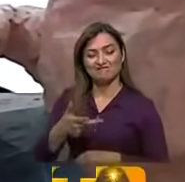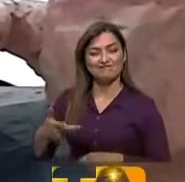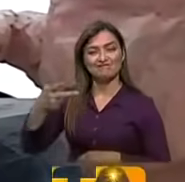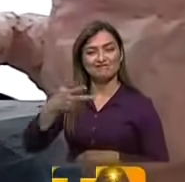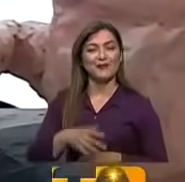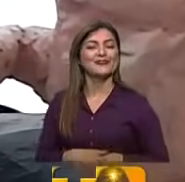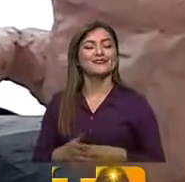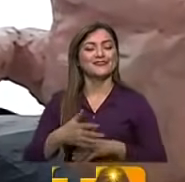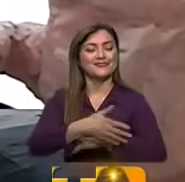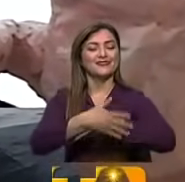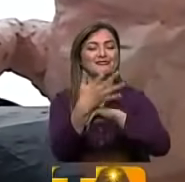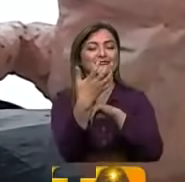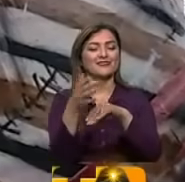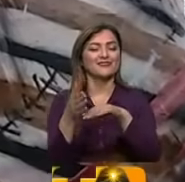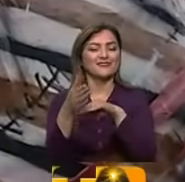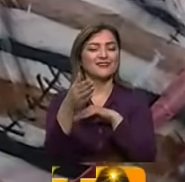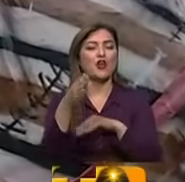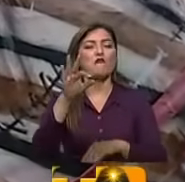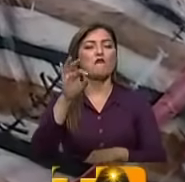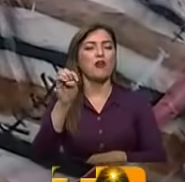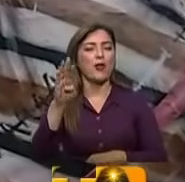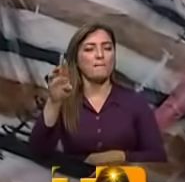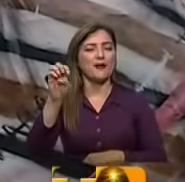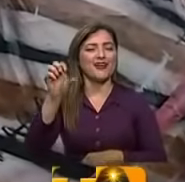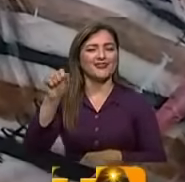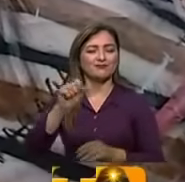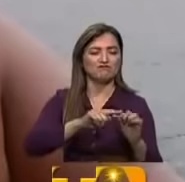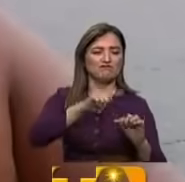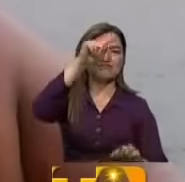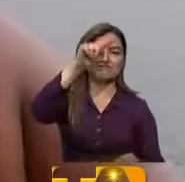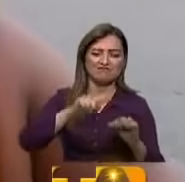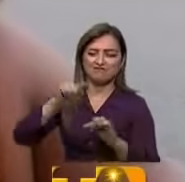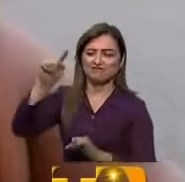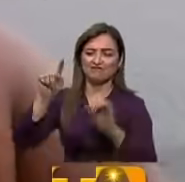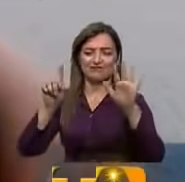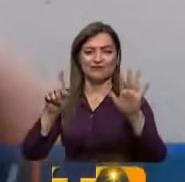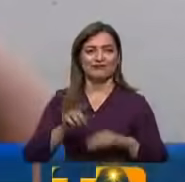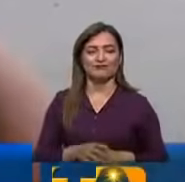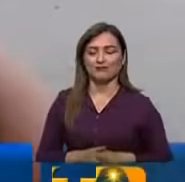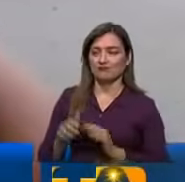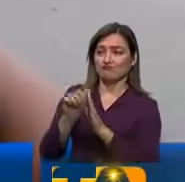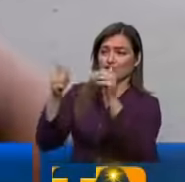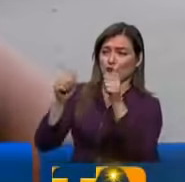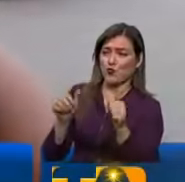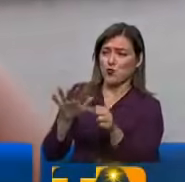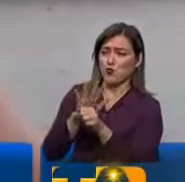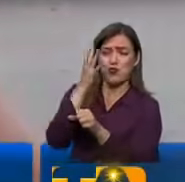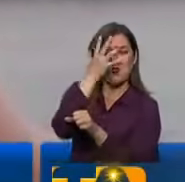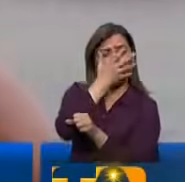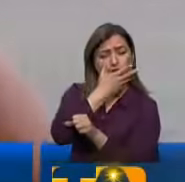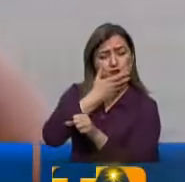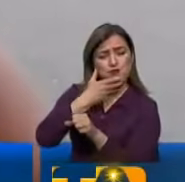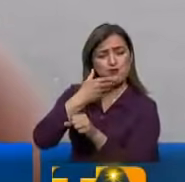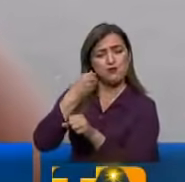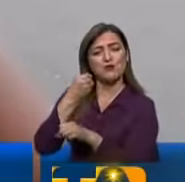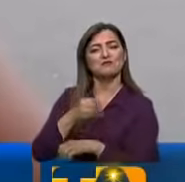los encuentran en la 15 Febres Cordero. Cada uno tiene 6 metros de altura. Una obra completa. Muy bonita, la verdad